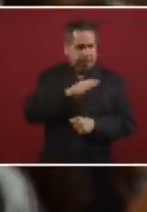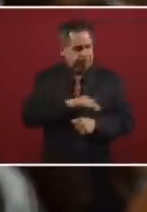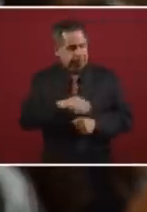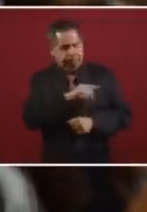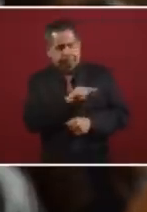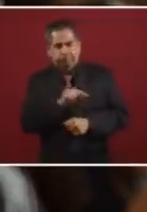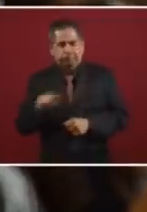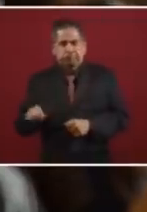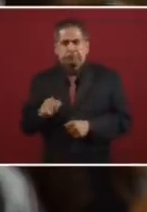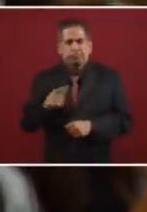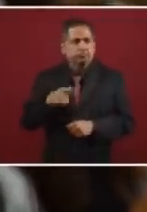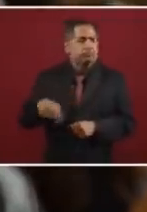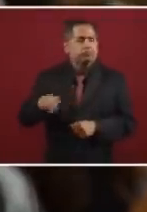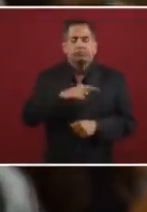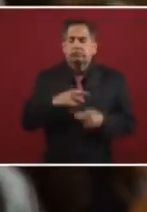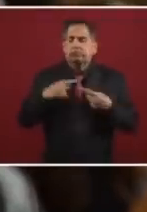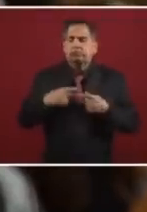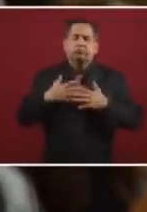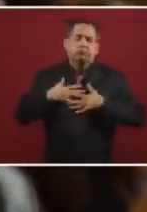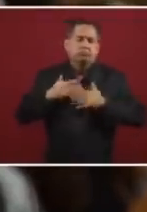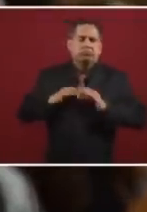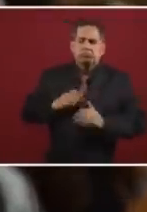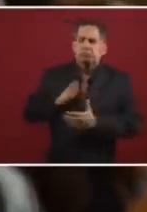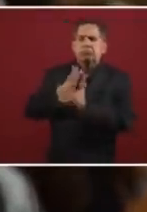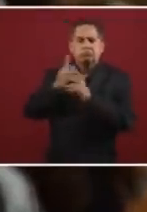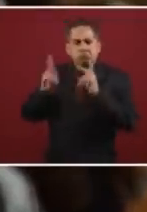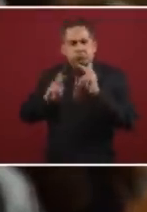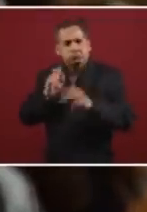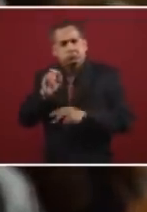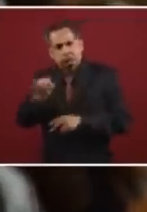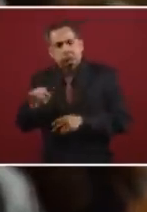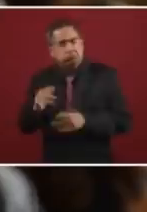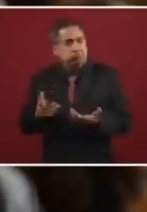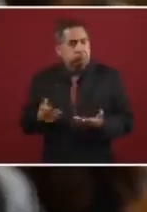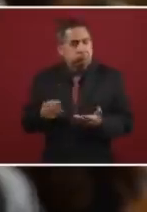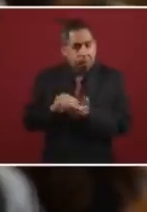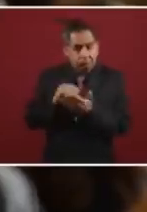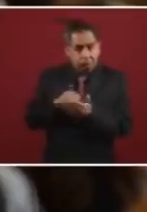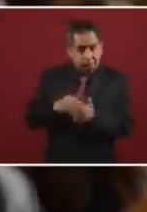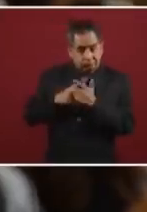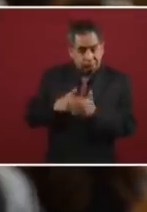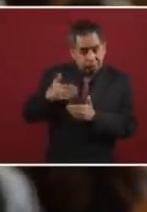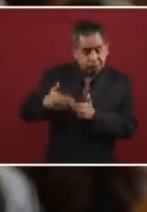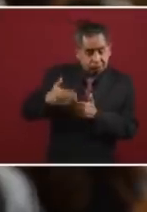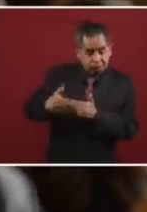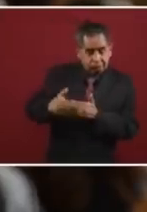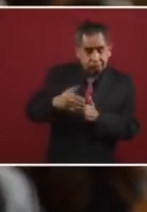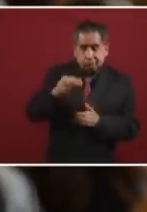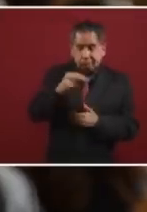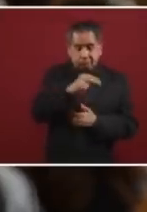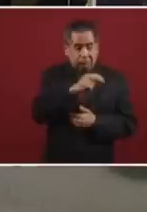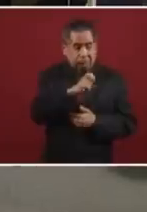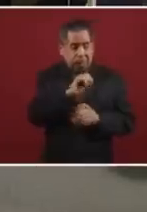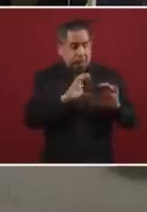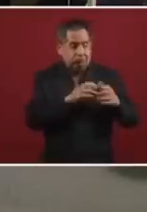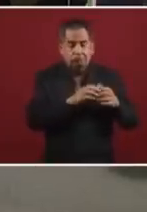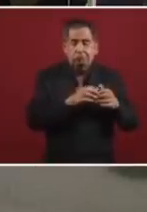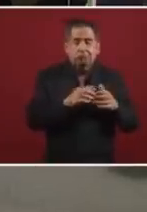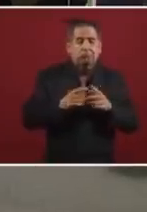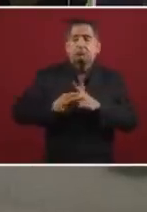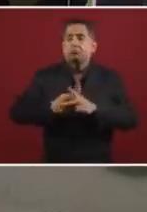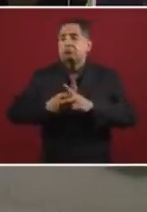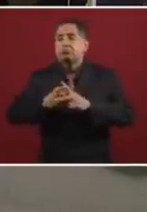destinos pinchados por el crimen y si se seguirá con la misma estrategia neoliberal de privilegiar las cifras